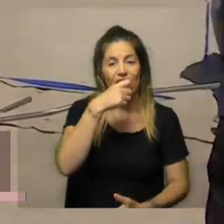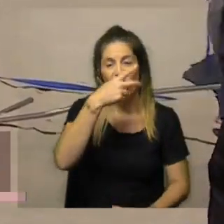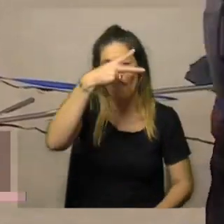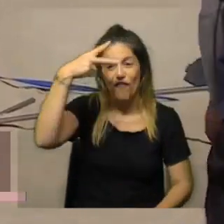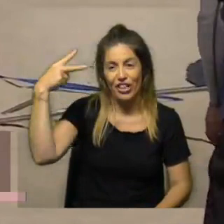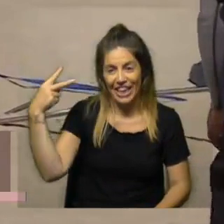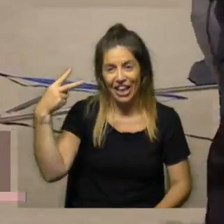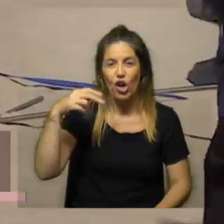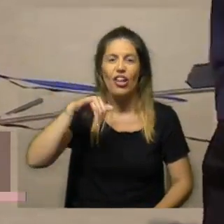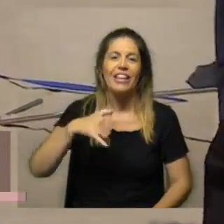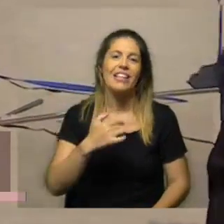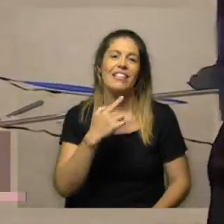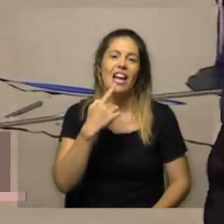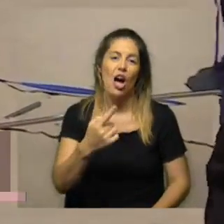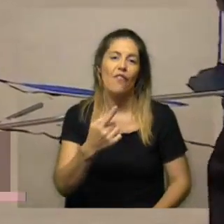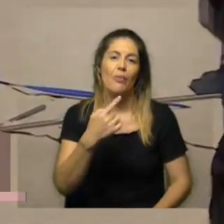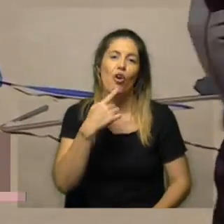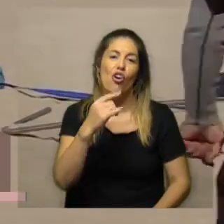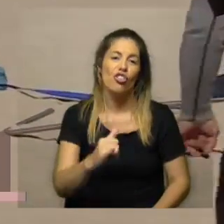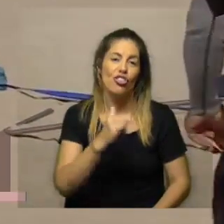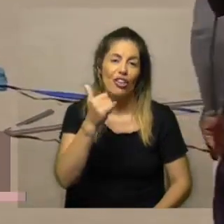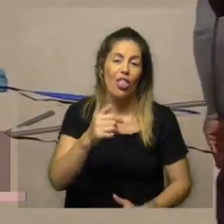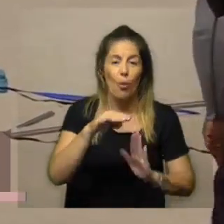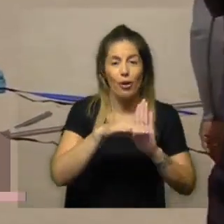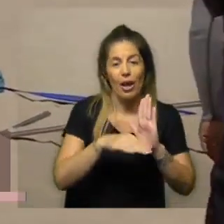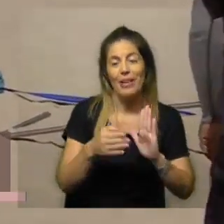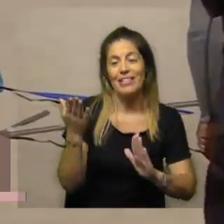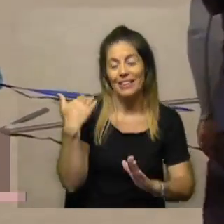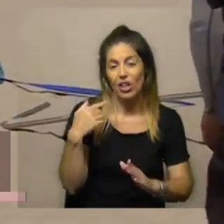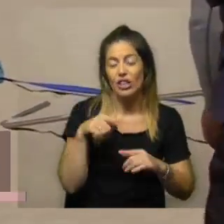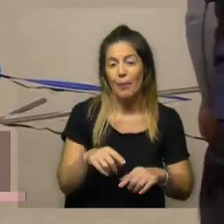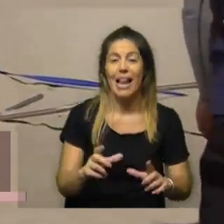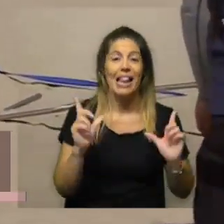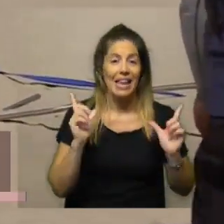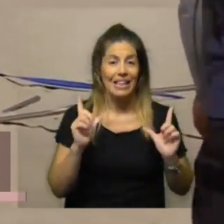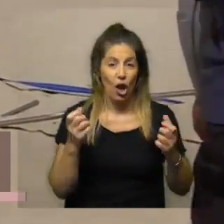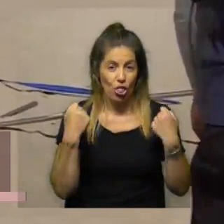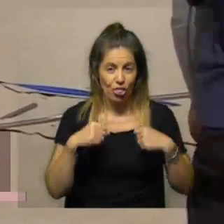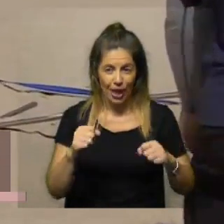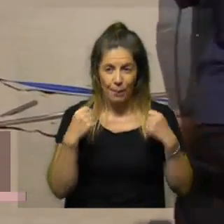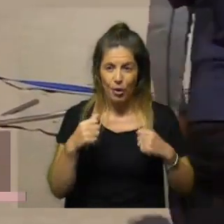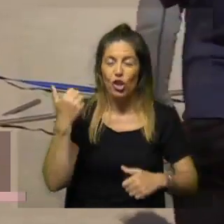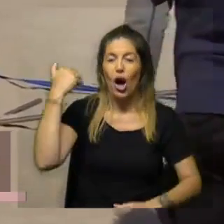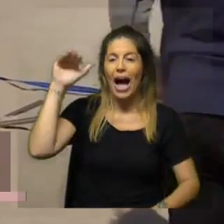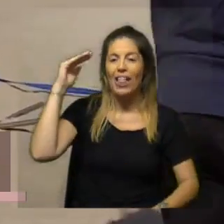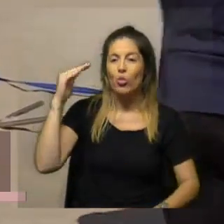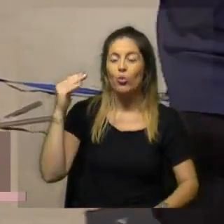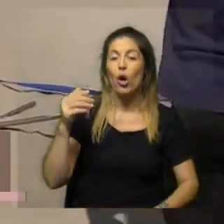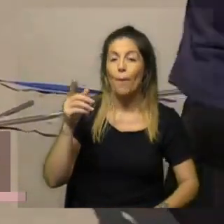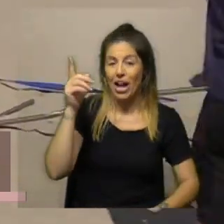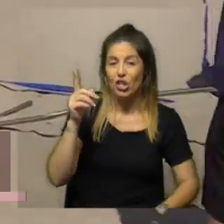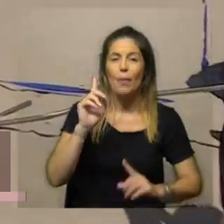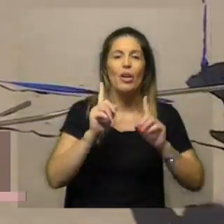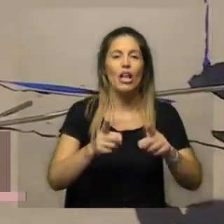hemos recabado en programas anteriores, tiene la pata de recreación y deporte de adultos mayores, pero también